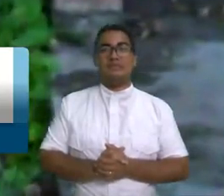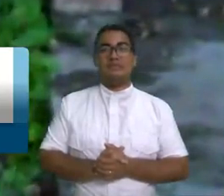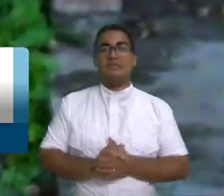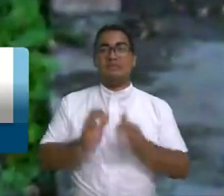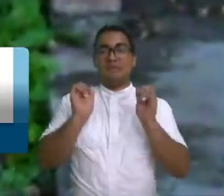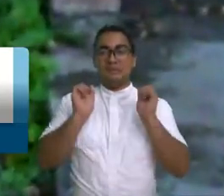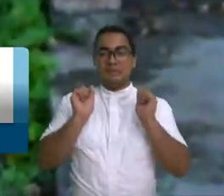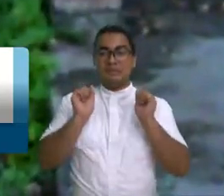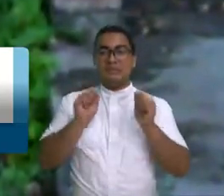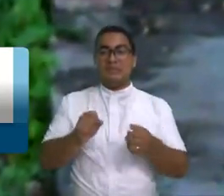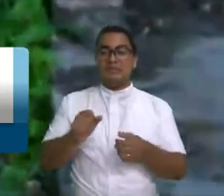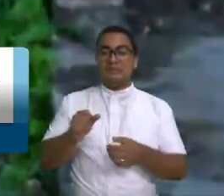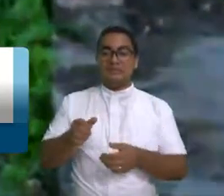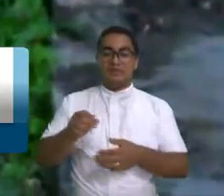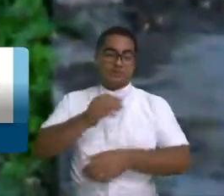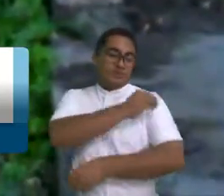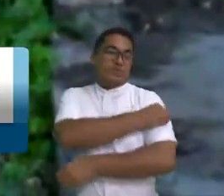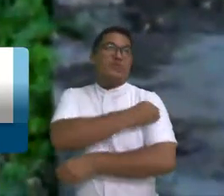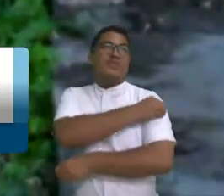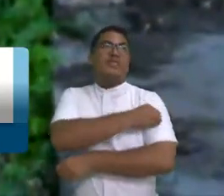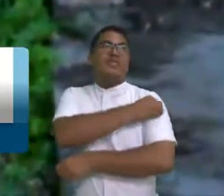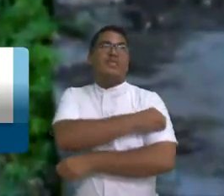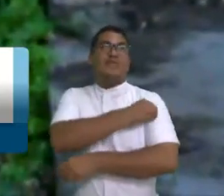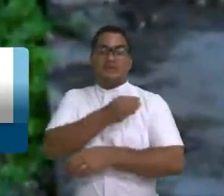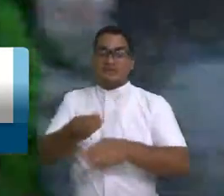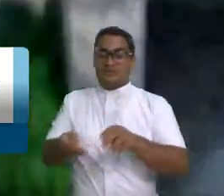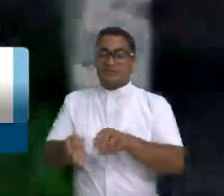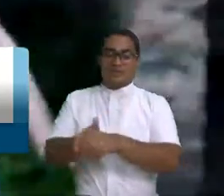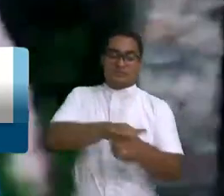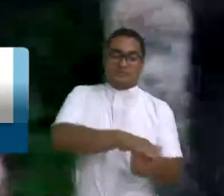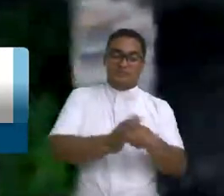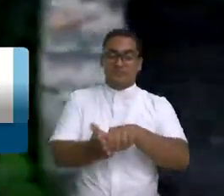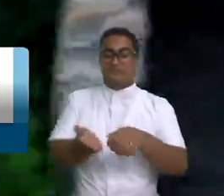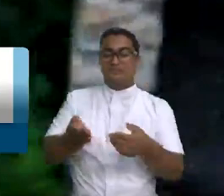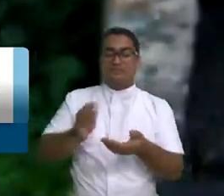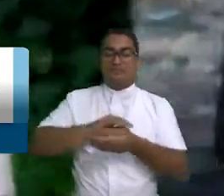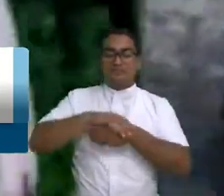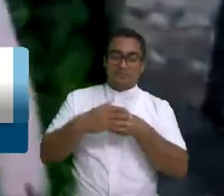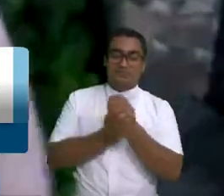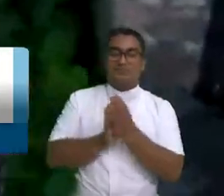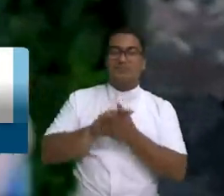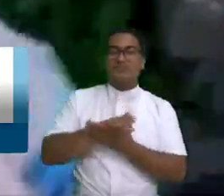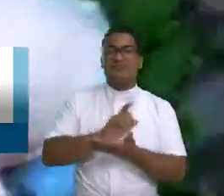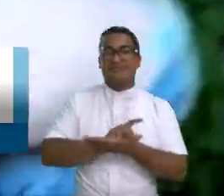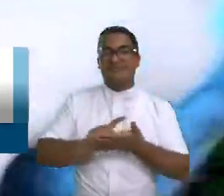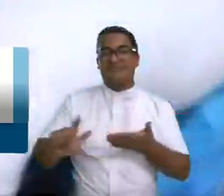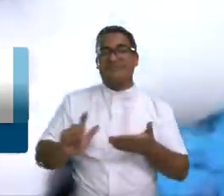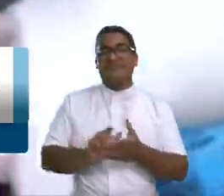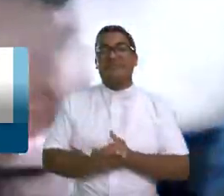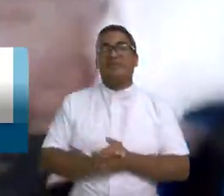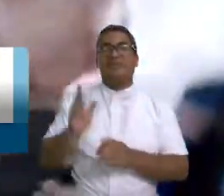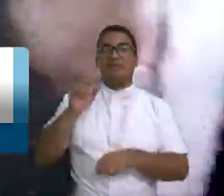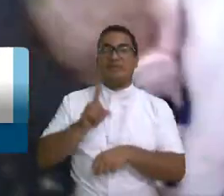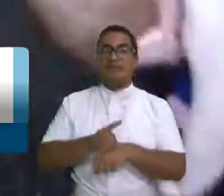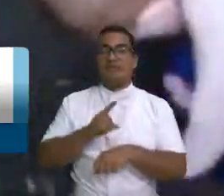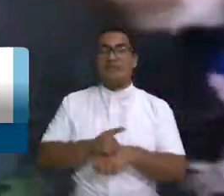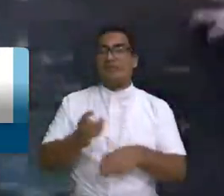podemos desinfectar las manos con alcohol gel. Digamos, nosotros los médicos bastante